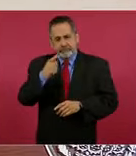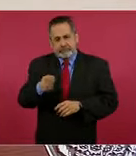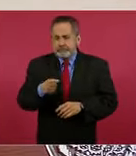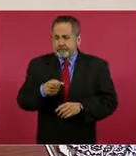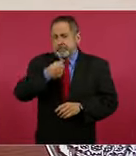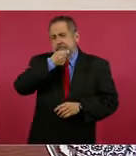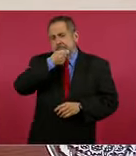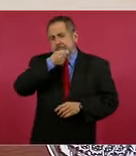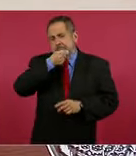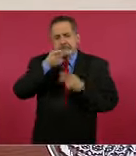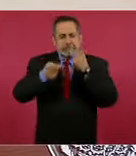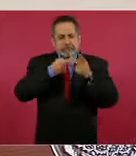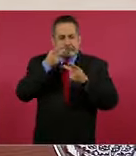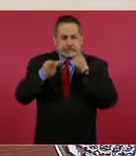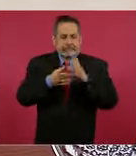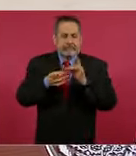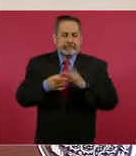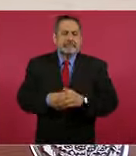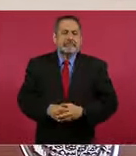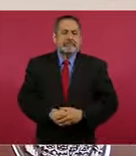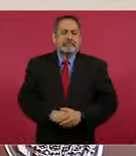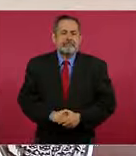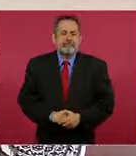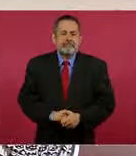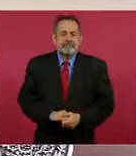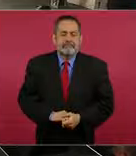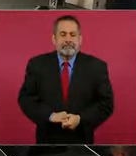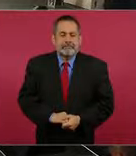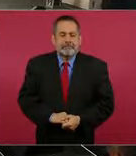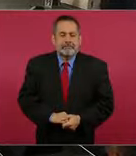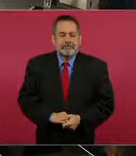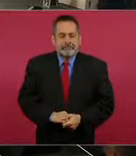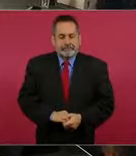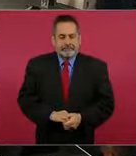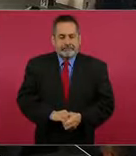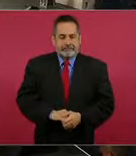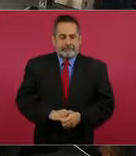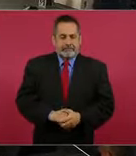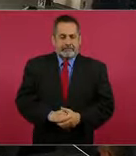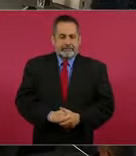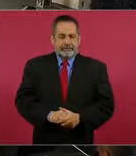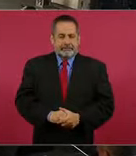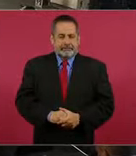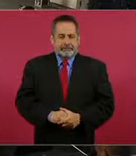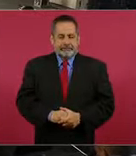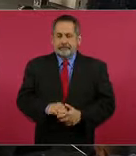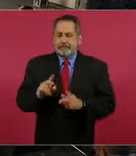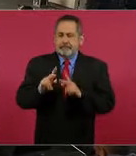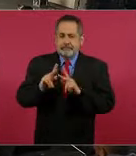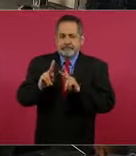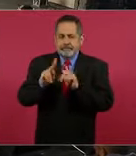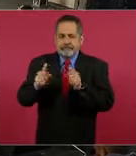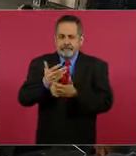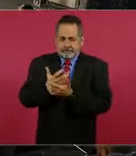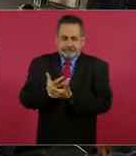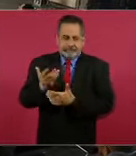micrófono, un querubín. Sí. En paz descanse. Ah, pues aquí está.